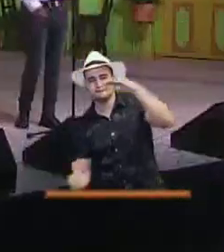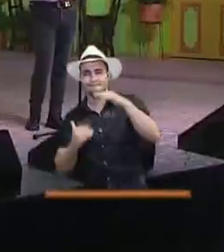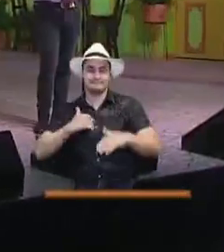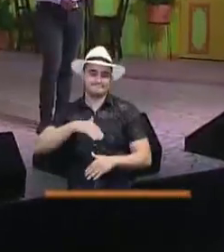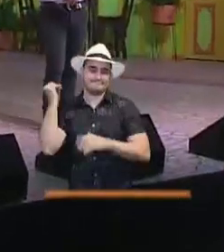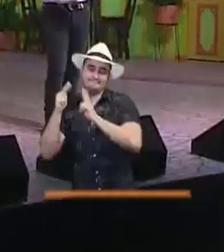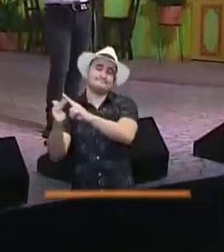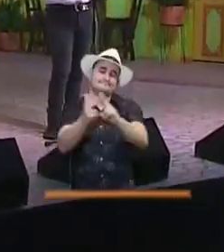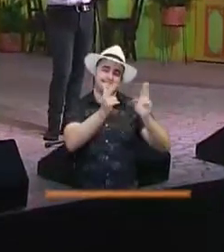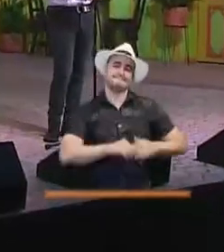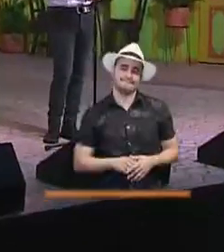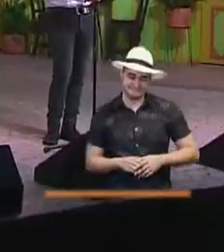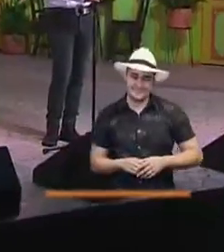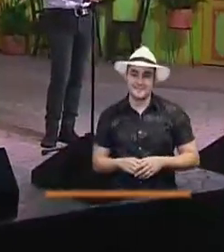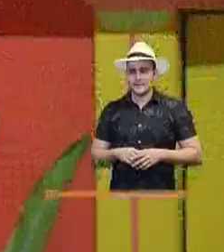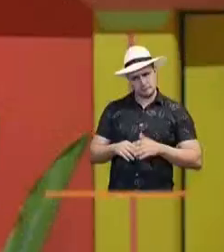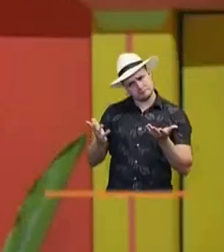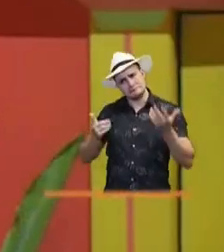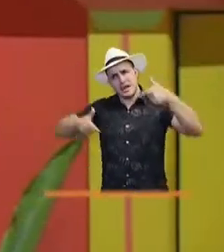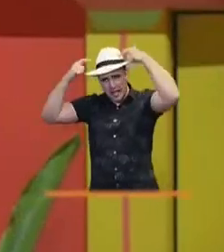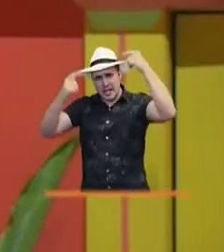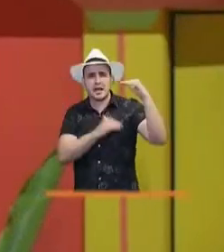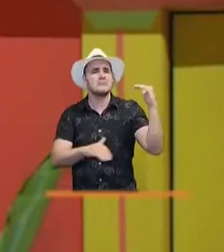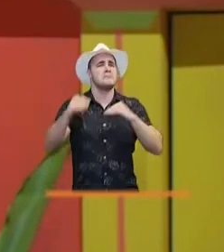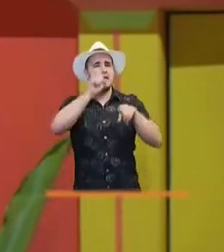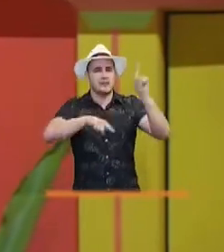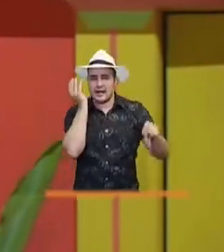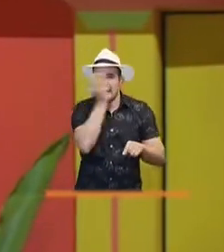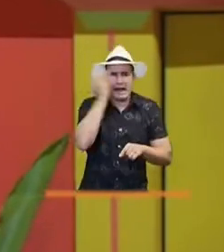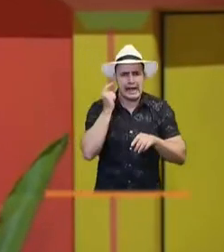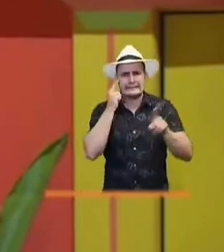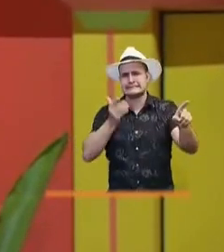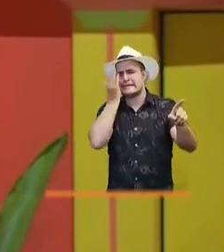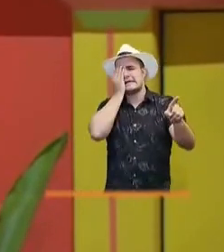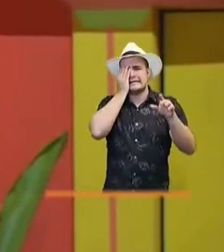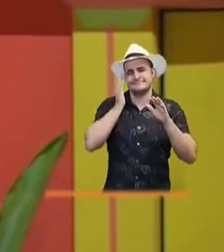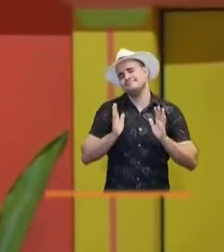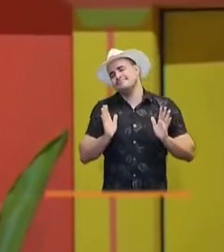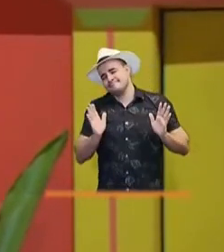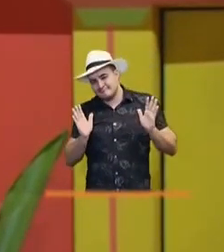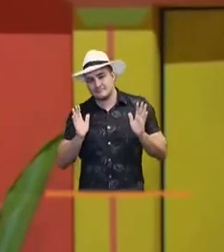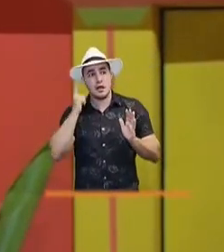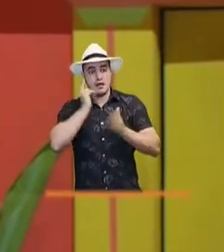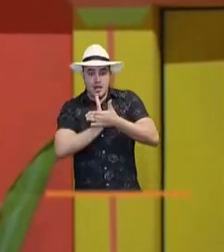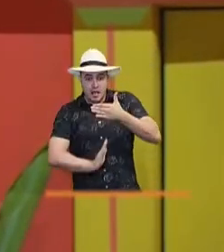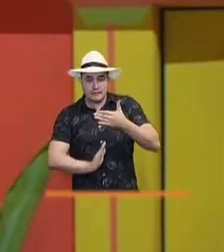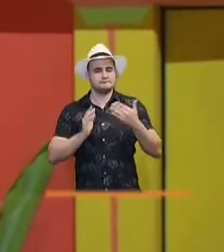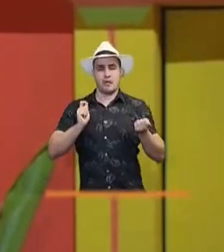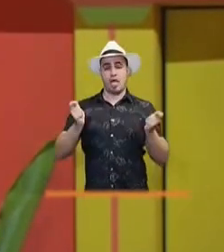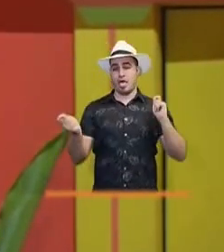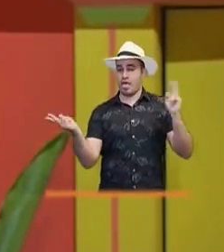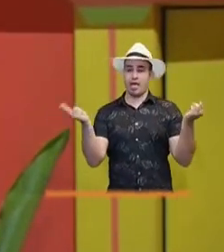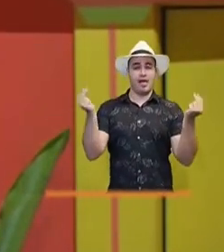muchos reyes. El puesto de muchos reyes que han perdido la humildad,